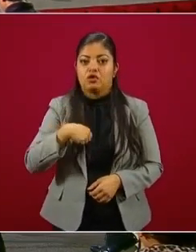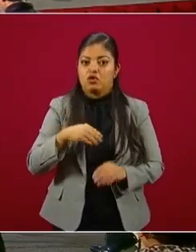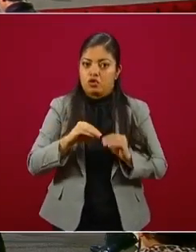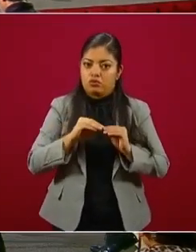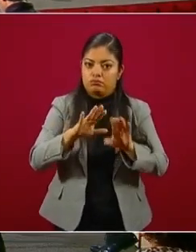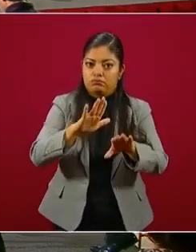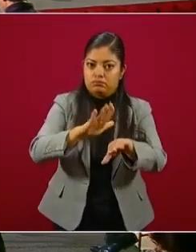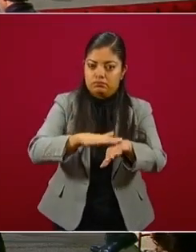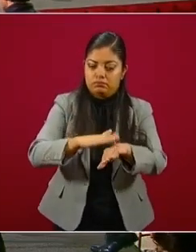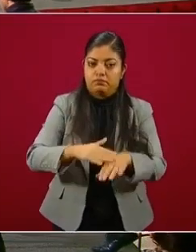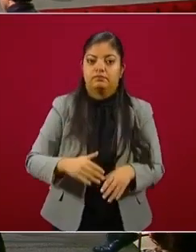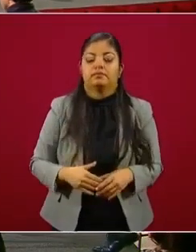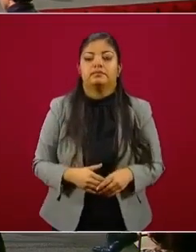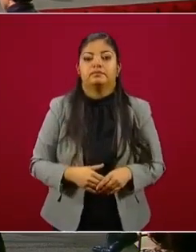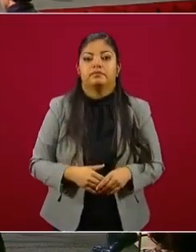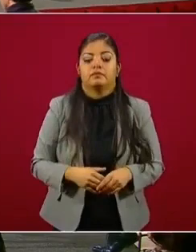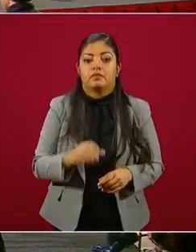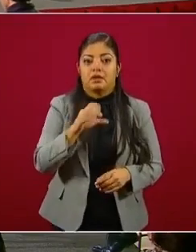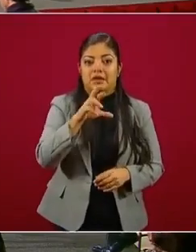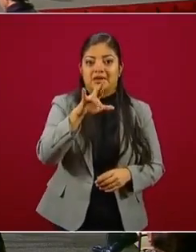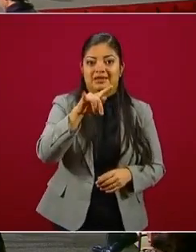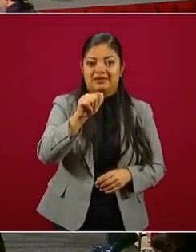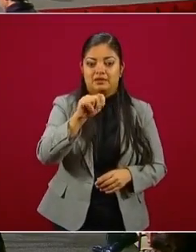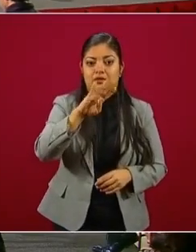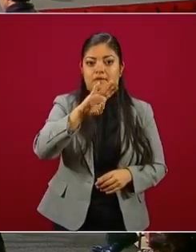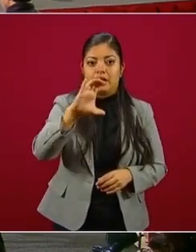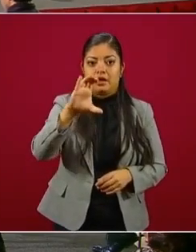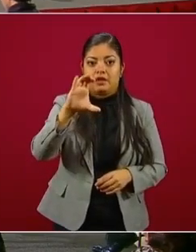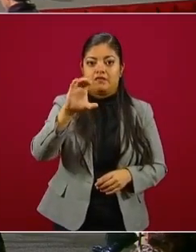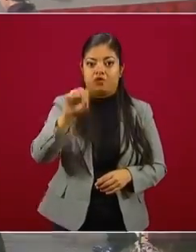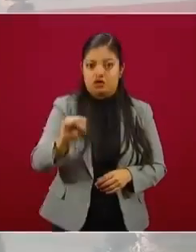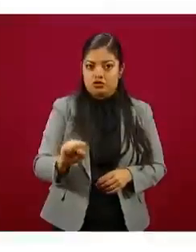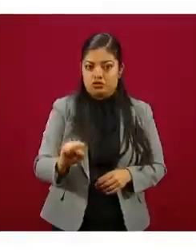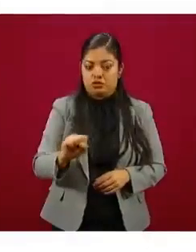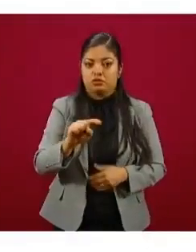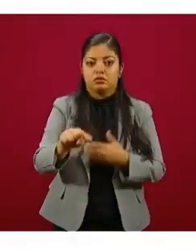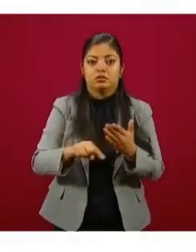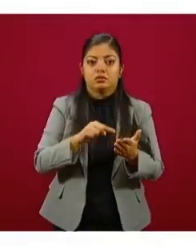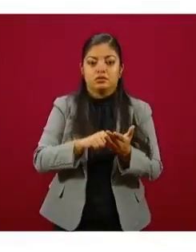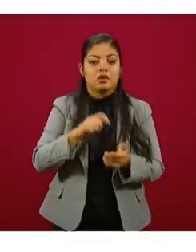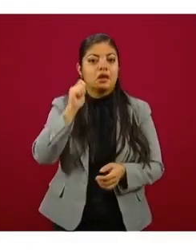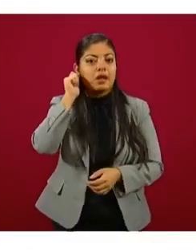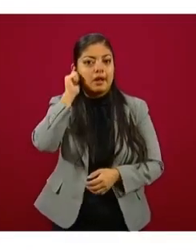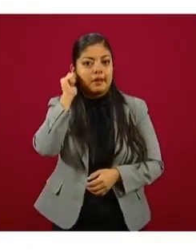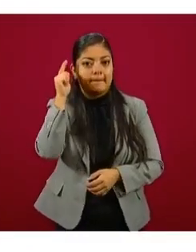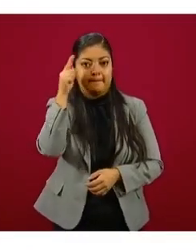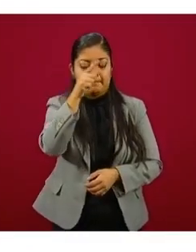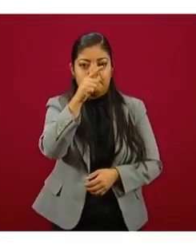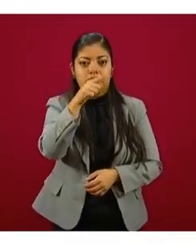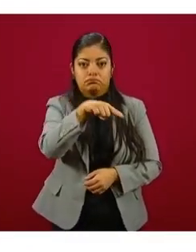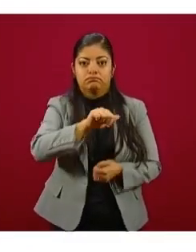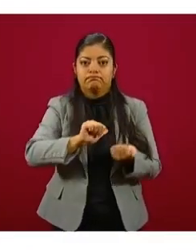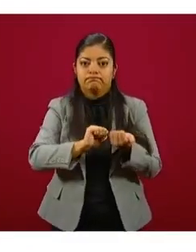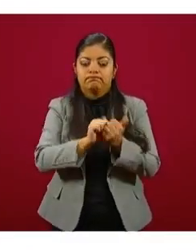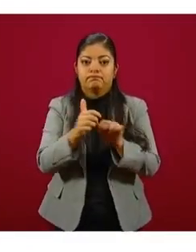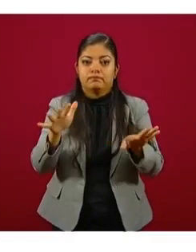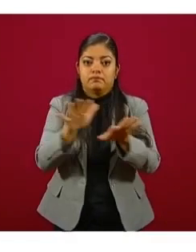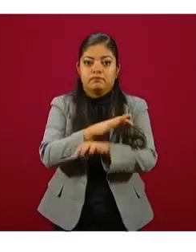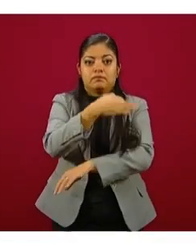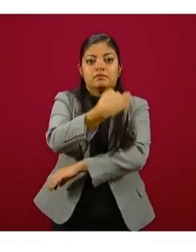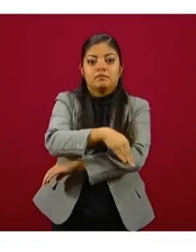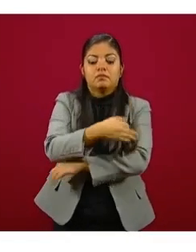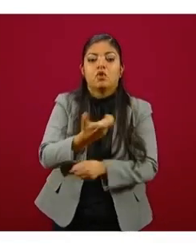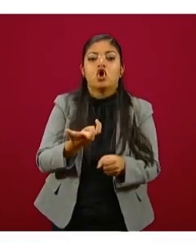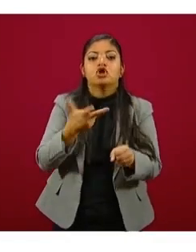siguiente. El CRIT Baja California Sur, ubicado en La Paz, se reconvierte temporalmente en